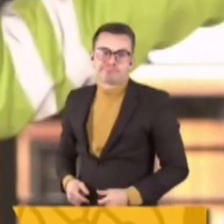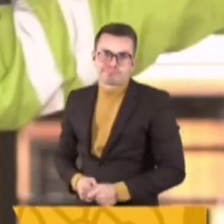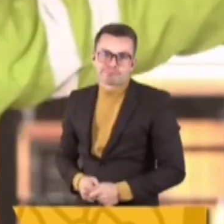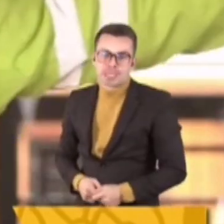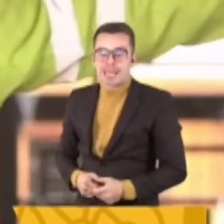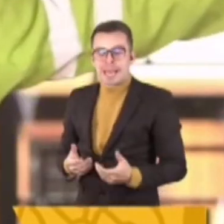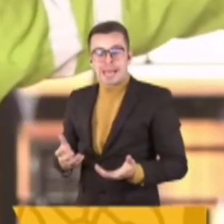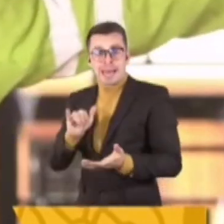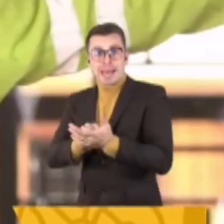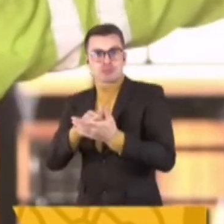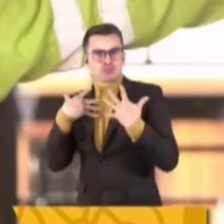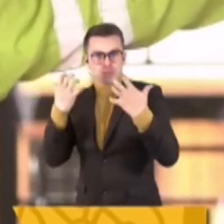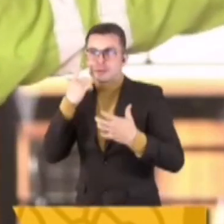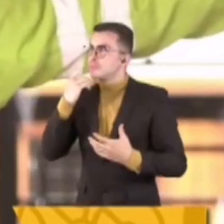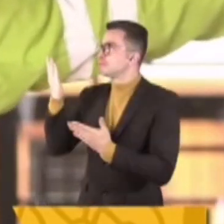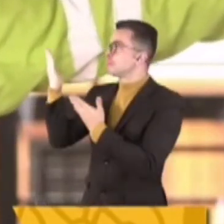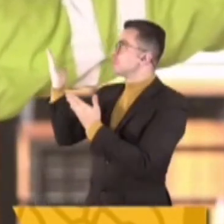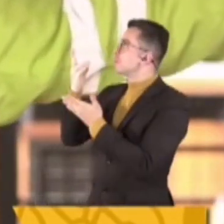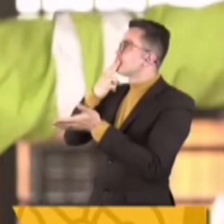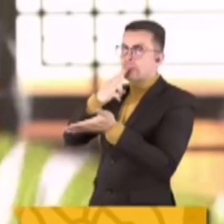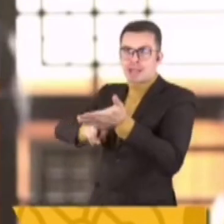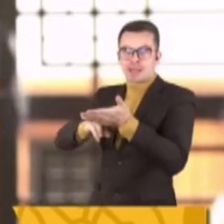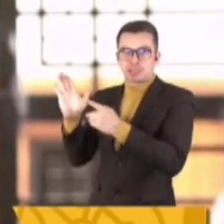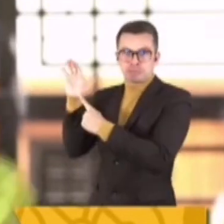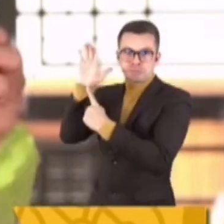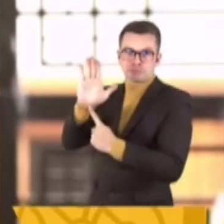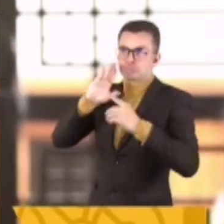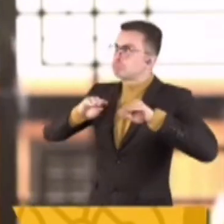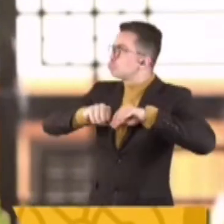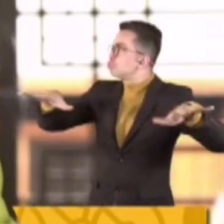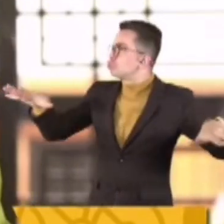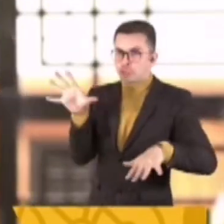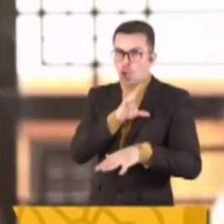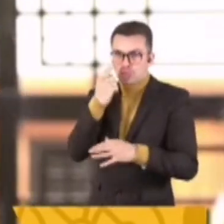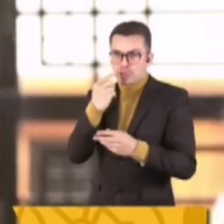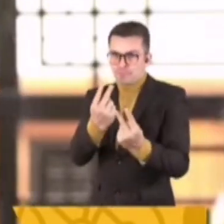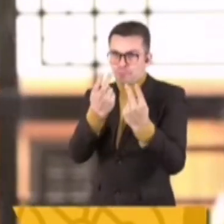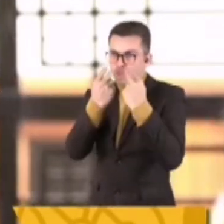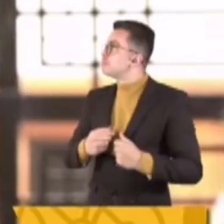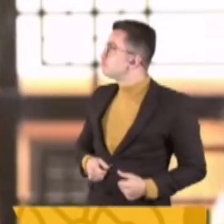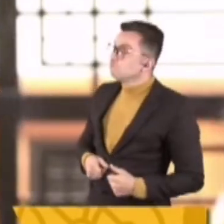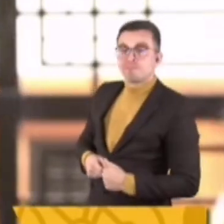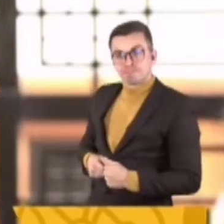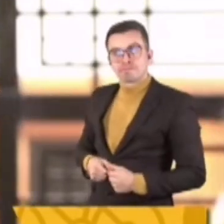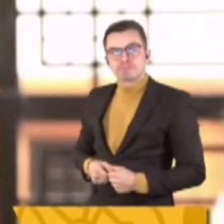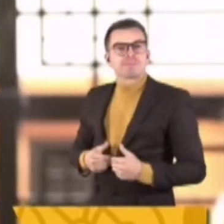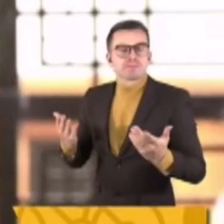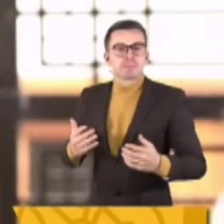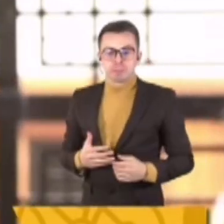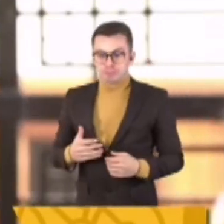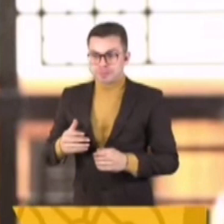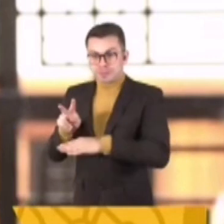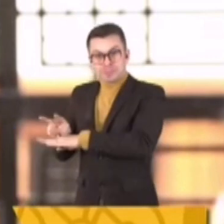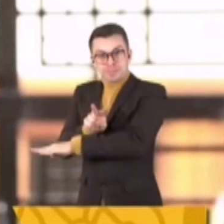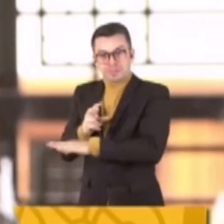Razón por la cual, yo les agradecería si ponemos aquí el comunicado, con eso todos lo pueden ver. Razón por la cual la